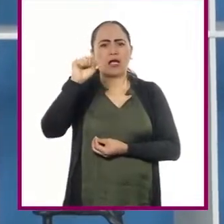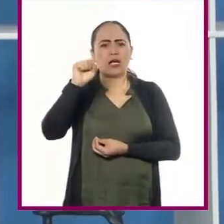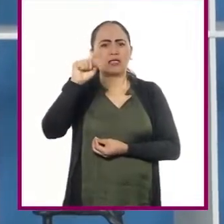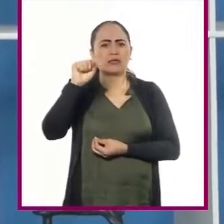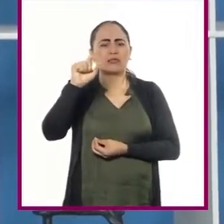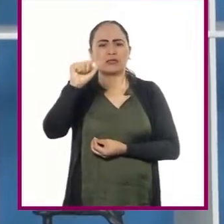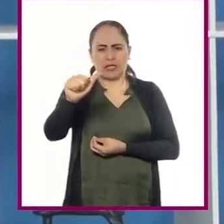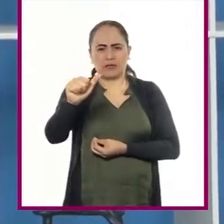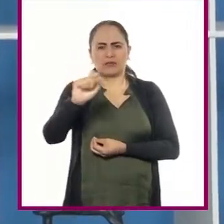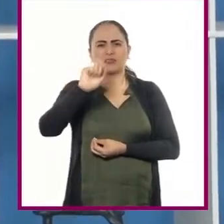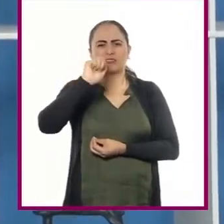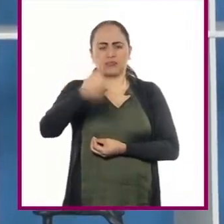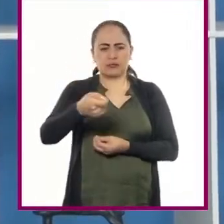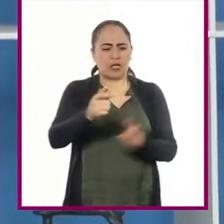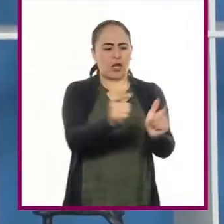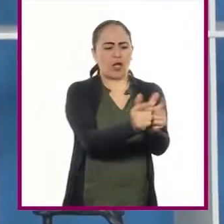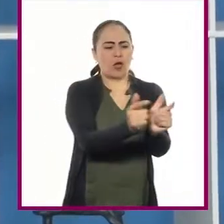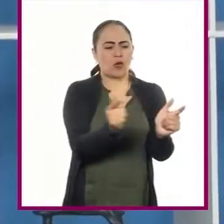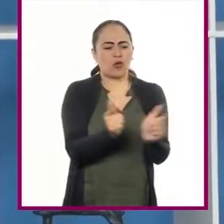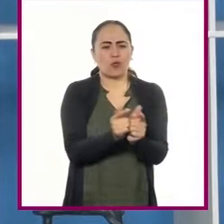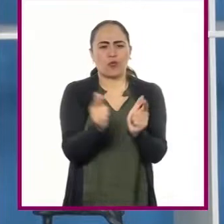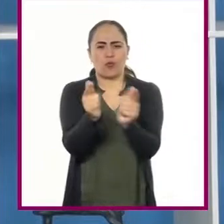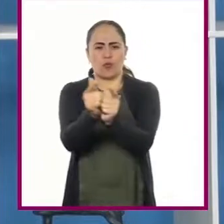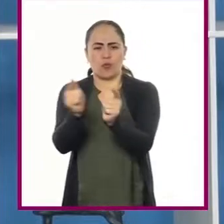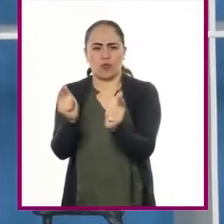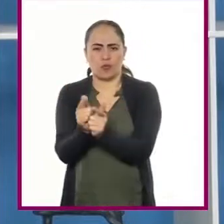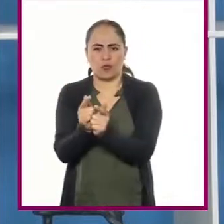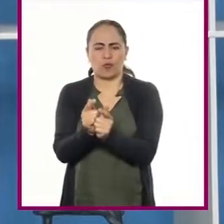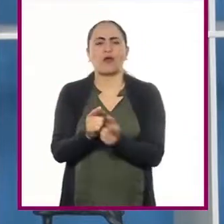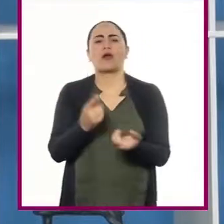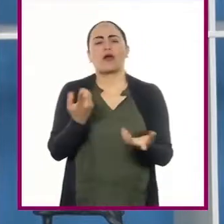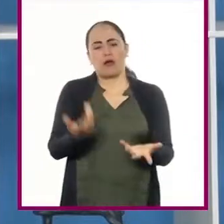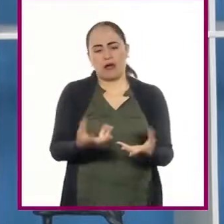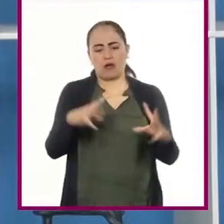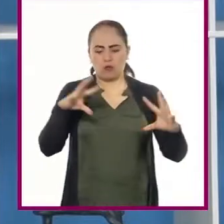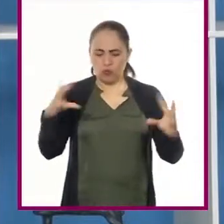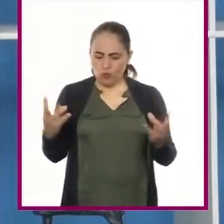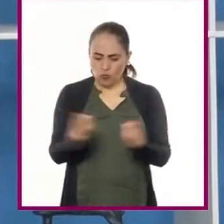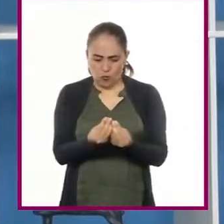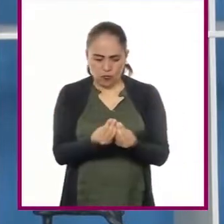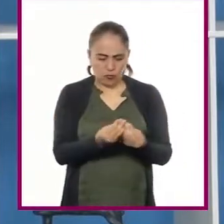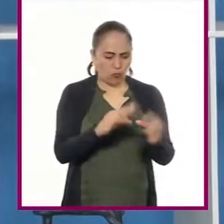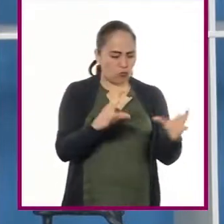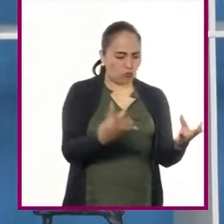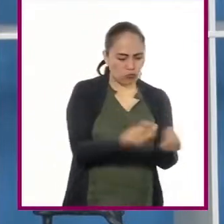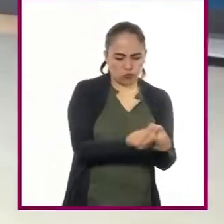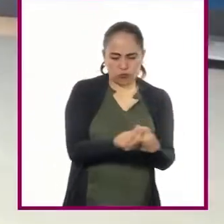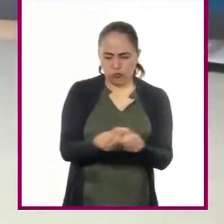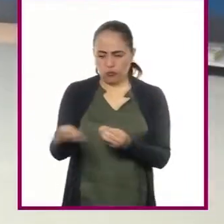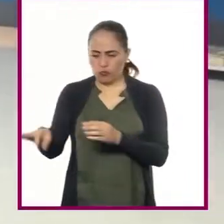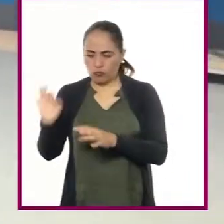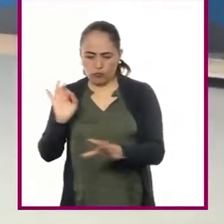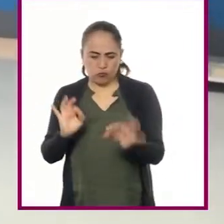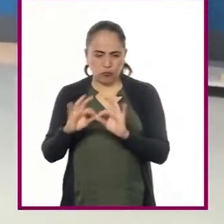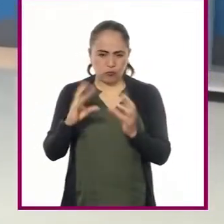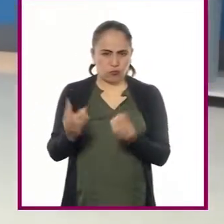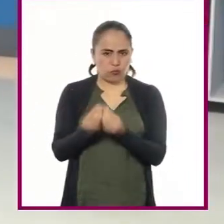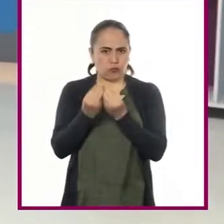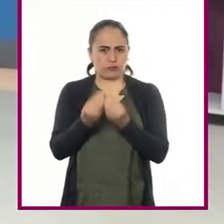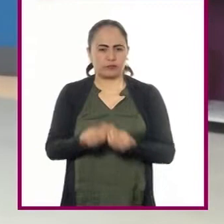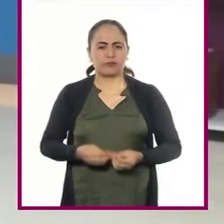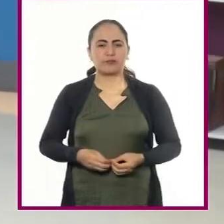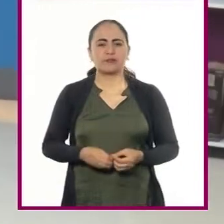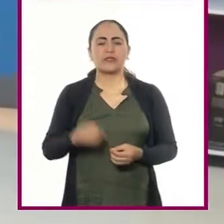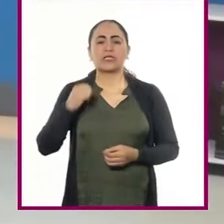servía para hacer referencia a las personas que pertenecían a la mezcla entre los diferentes grupos. Entre